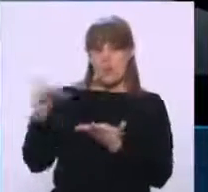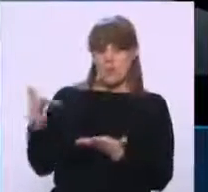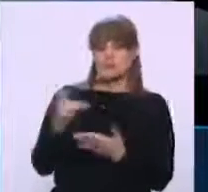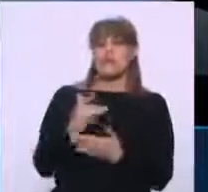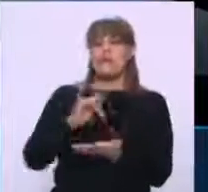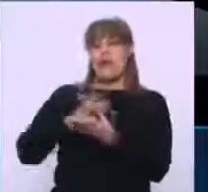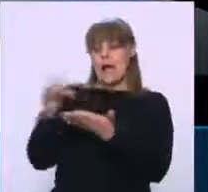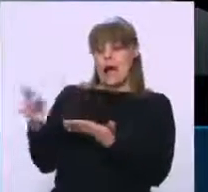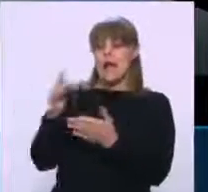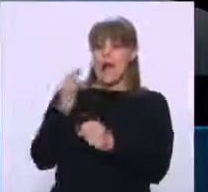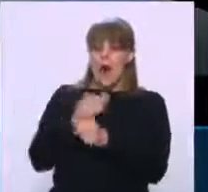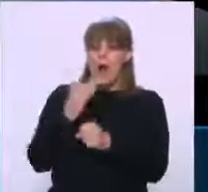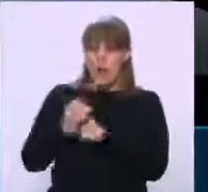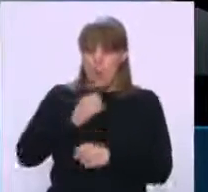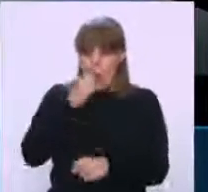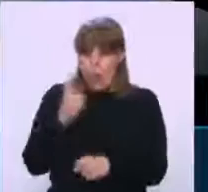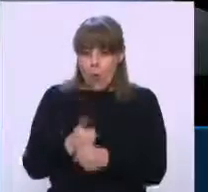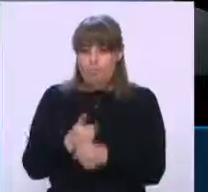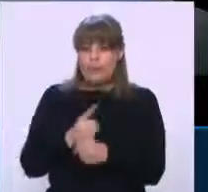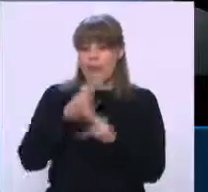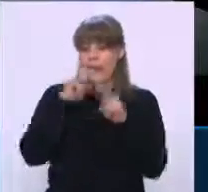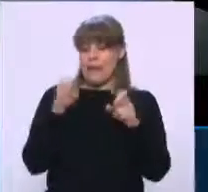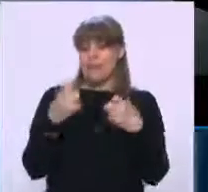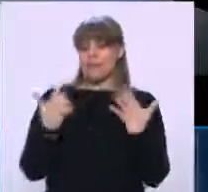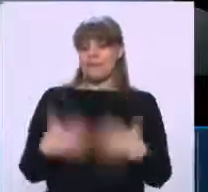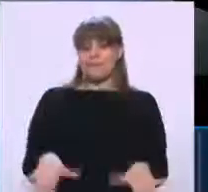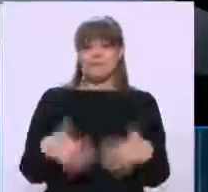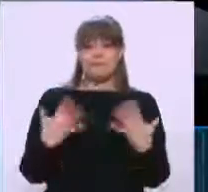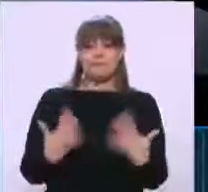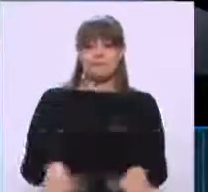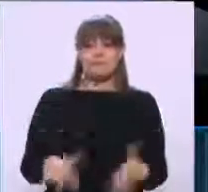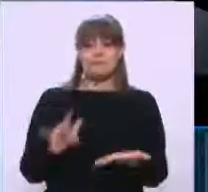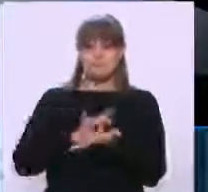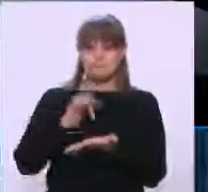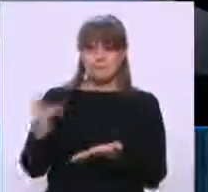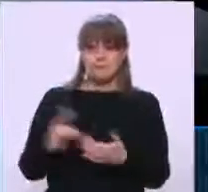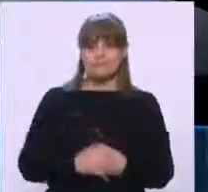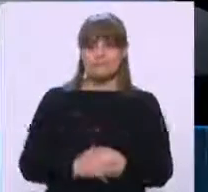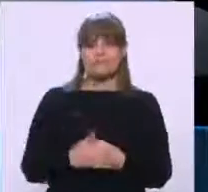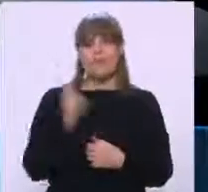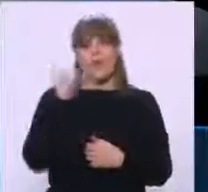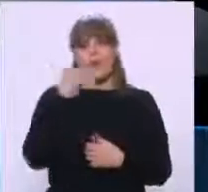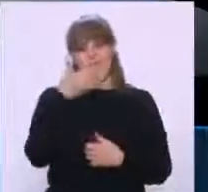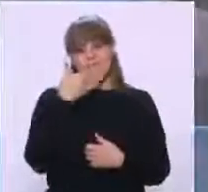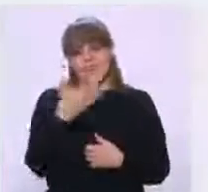por el espacio. ¿Qué temas, no? ¿Qué temas increíbles? Bueno. Muchísimas gracias. Que estés muy bien, Arturo. Buenas noches, muchísimas Arturo. Gracias.